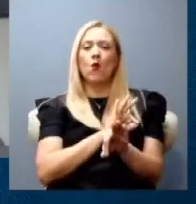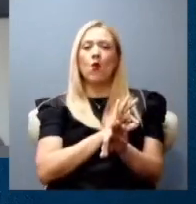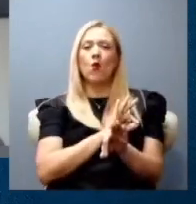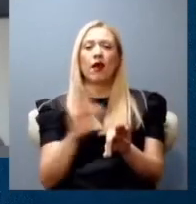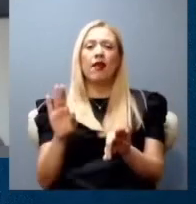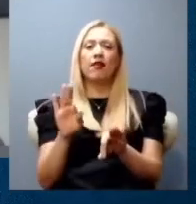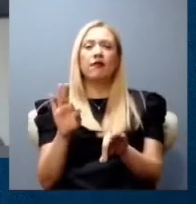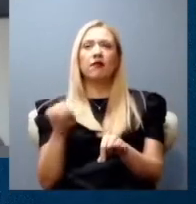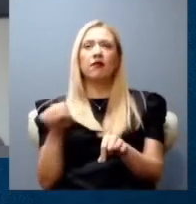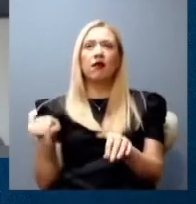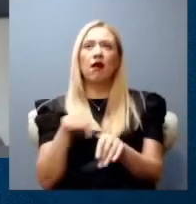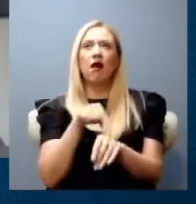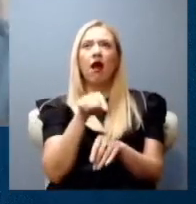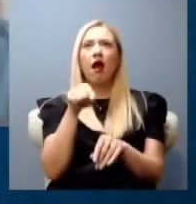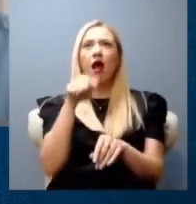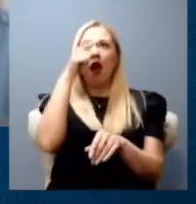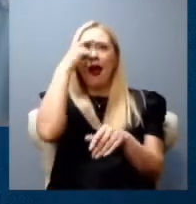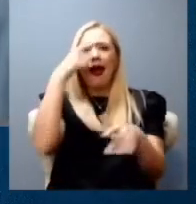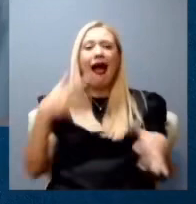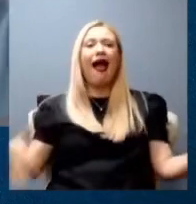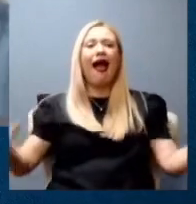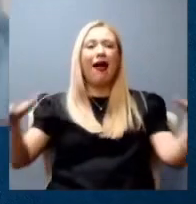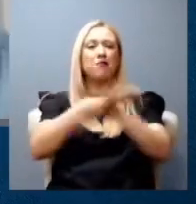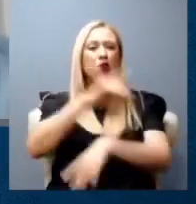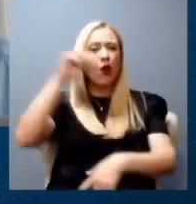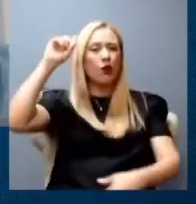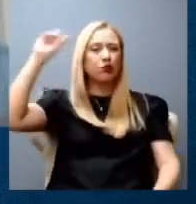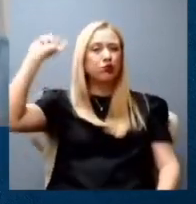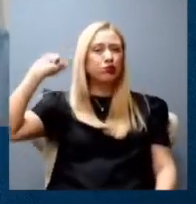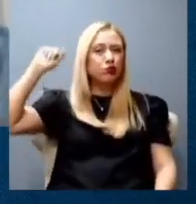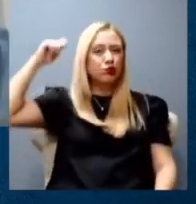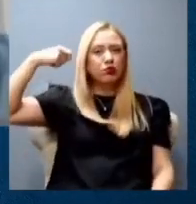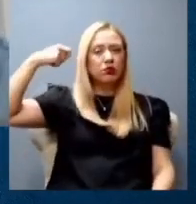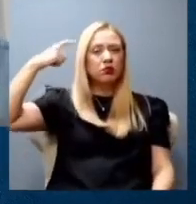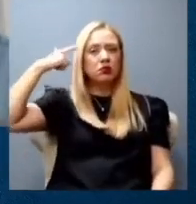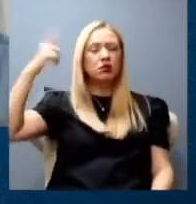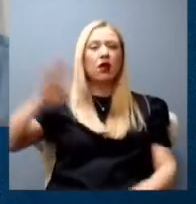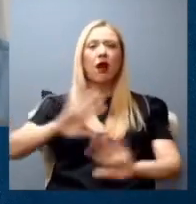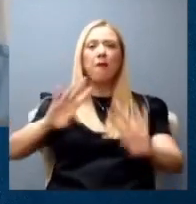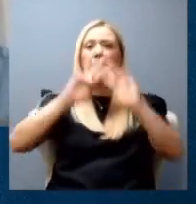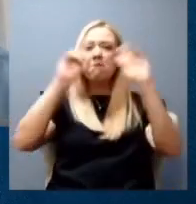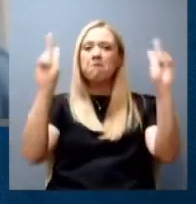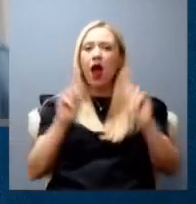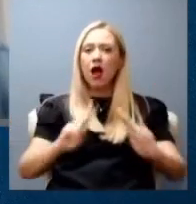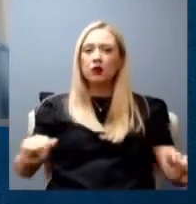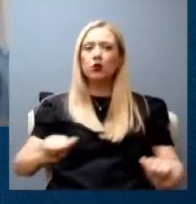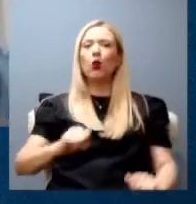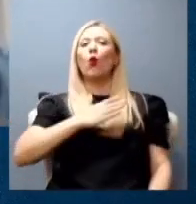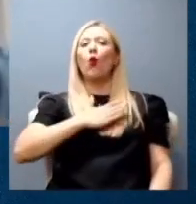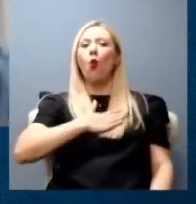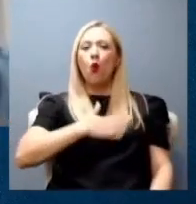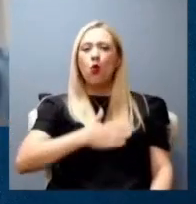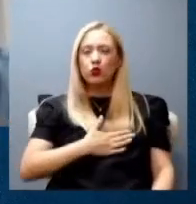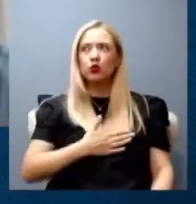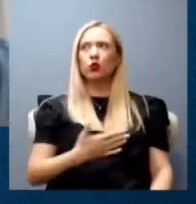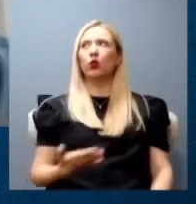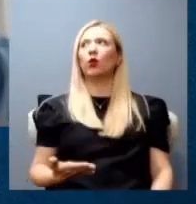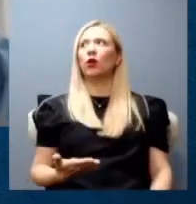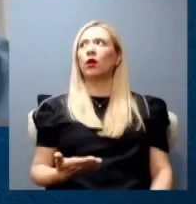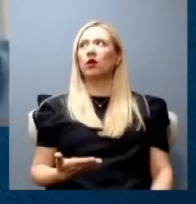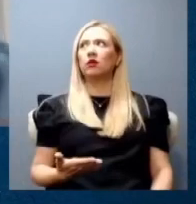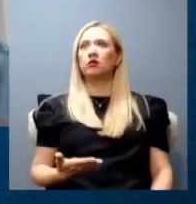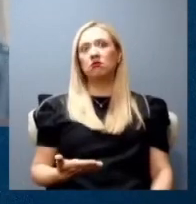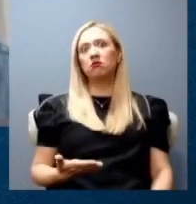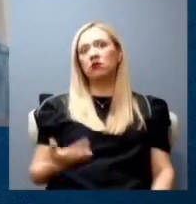nueva sociedad, sobre la verdad es que podemos edificar una sociedad en paz, una sociedad justa, una sociedad en la